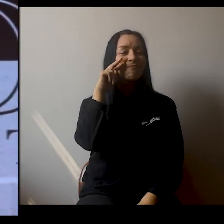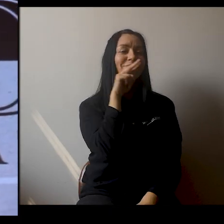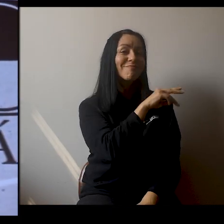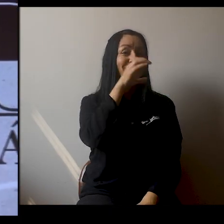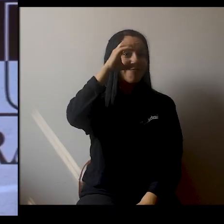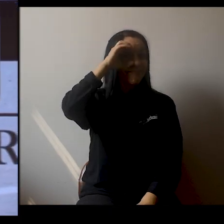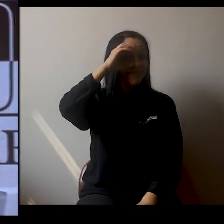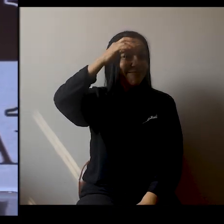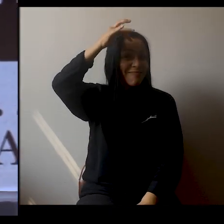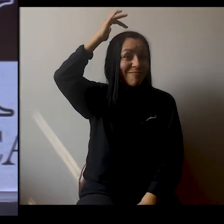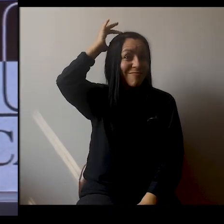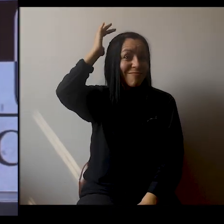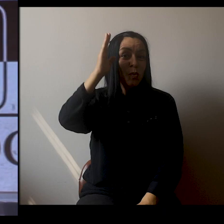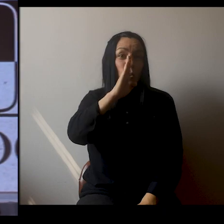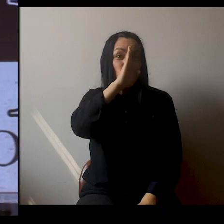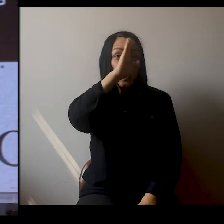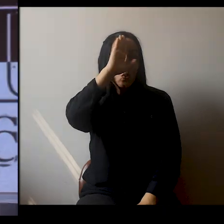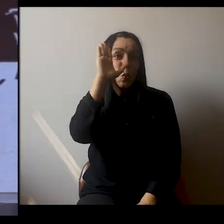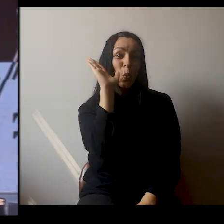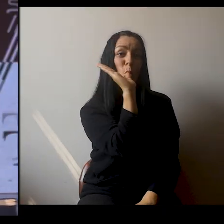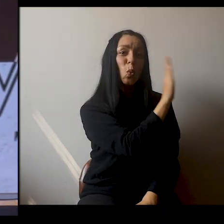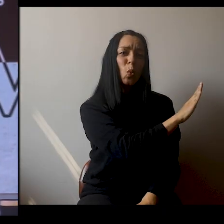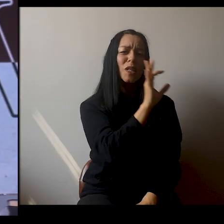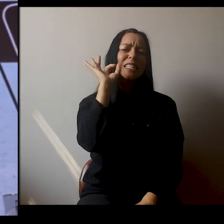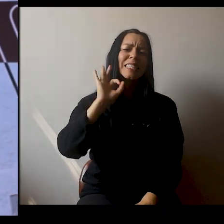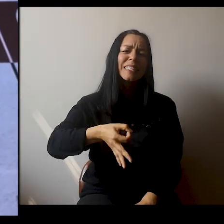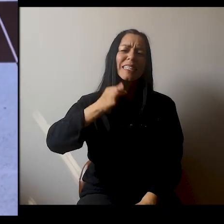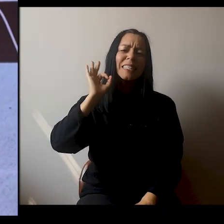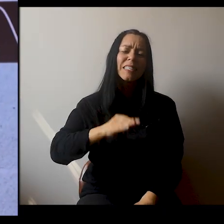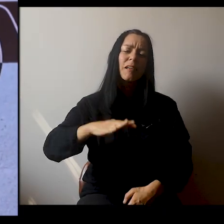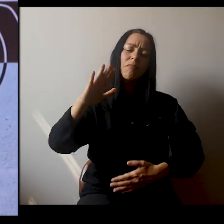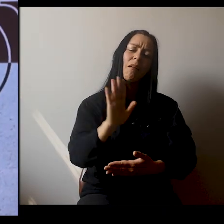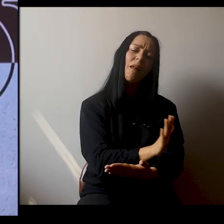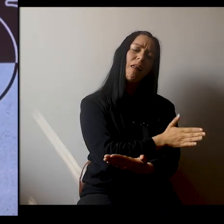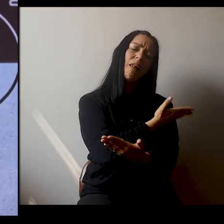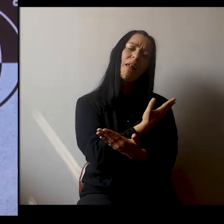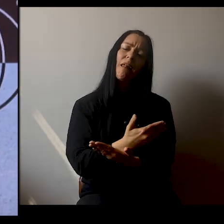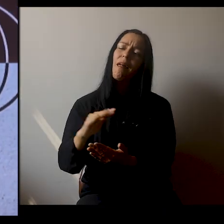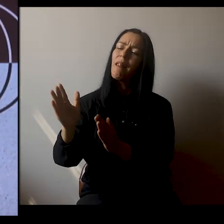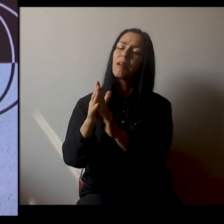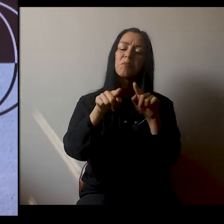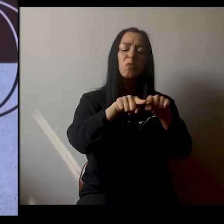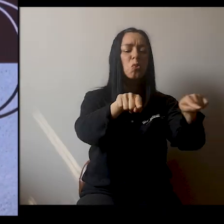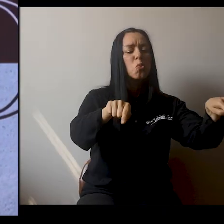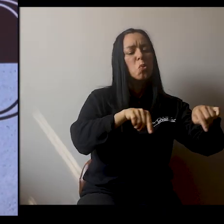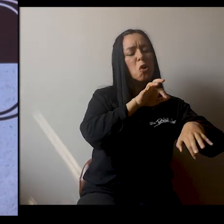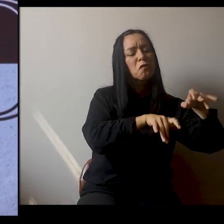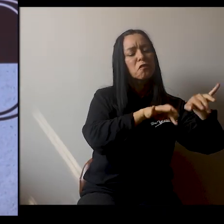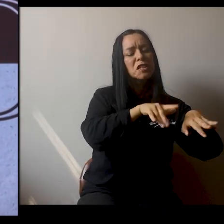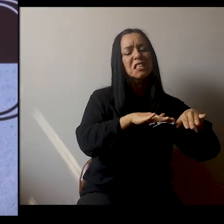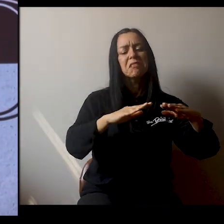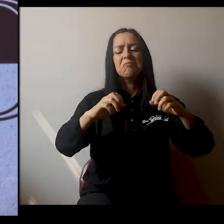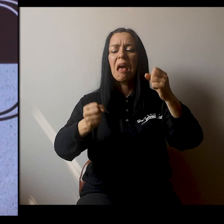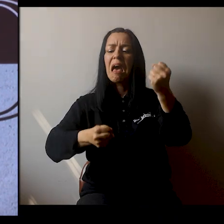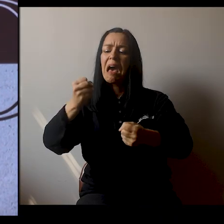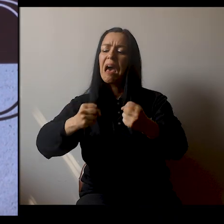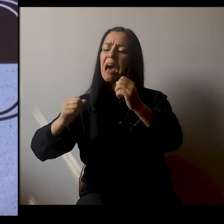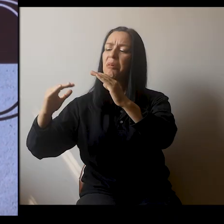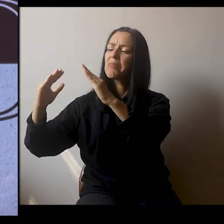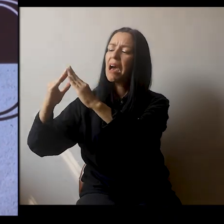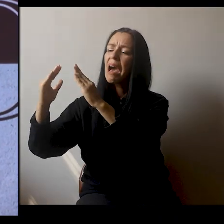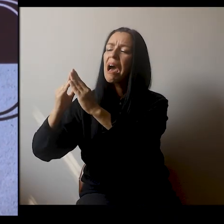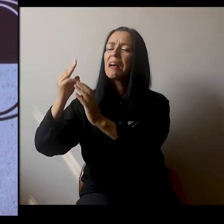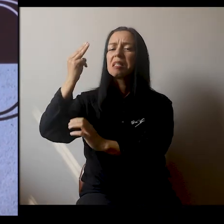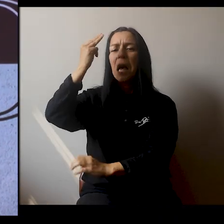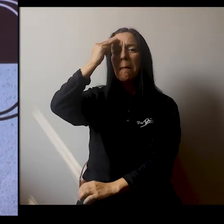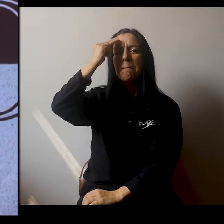Si usted anda conmigo, usted se dará cuenta que todo el tiempo tengo alabanzas. En mi oficina, en el carro, en